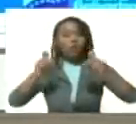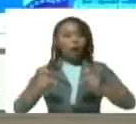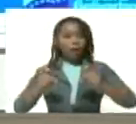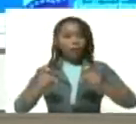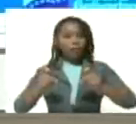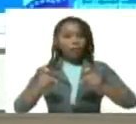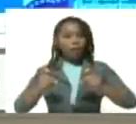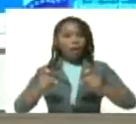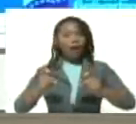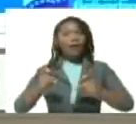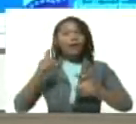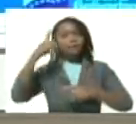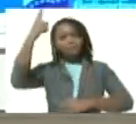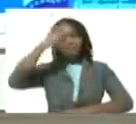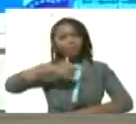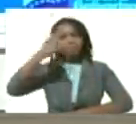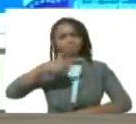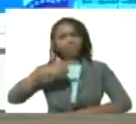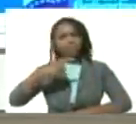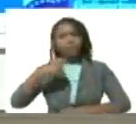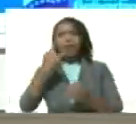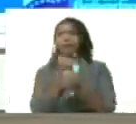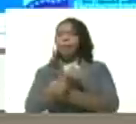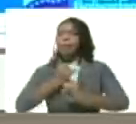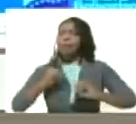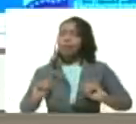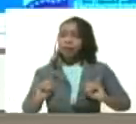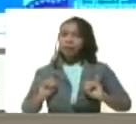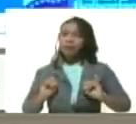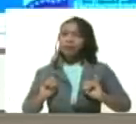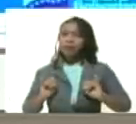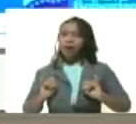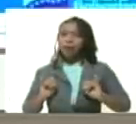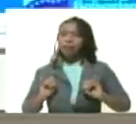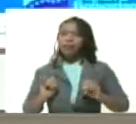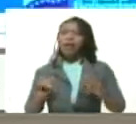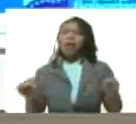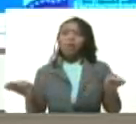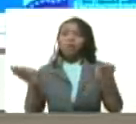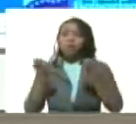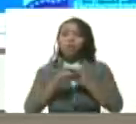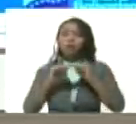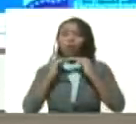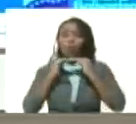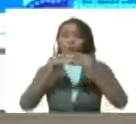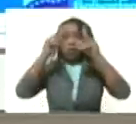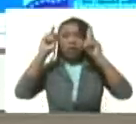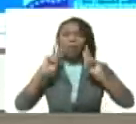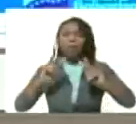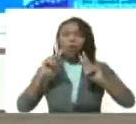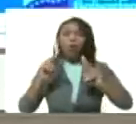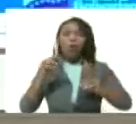profesionalmente y con seriedad, con independencia, con imparcialidad, como corresponde a estos organismos